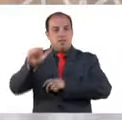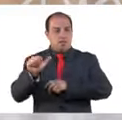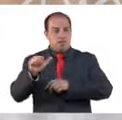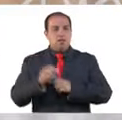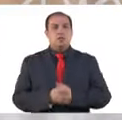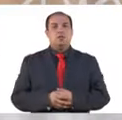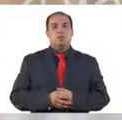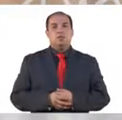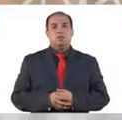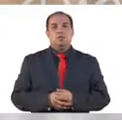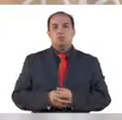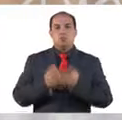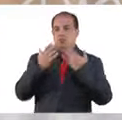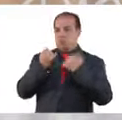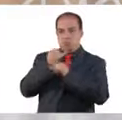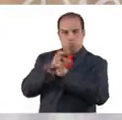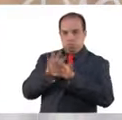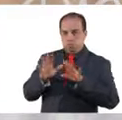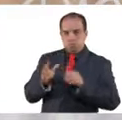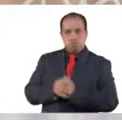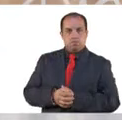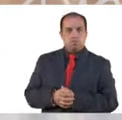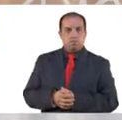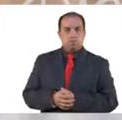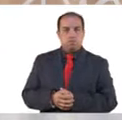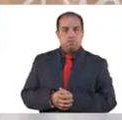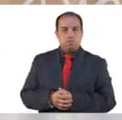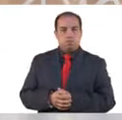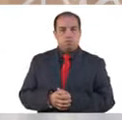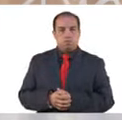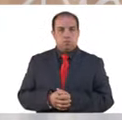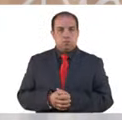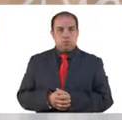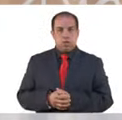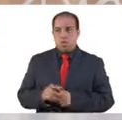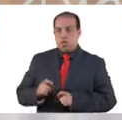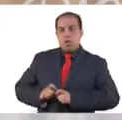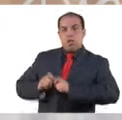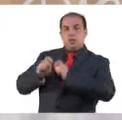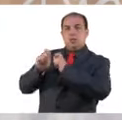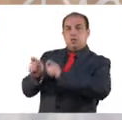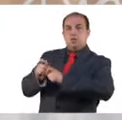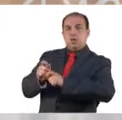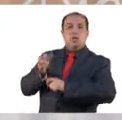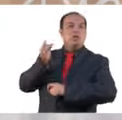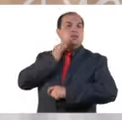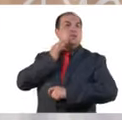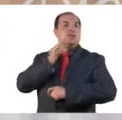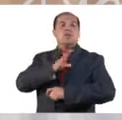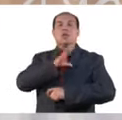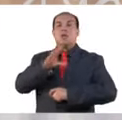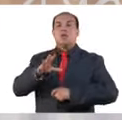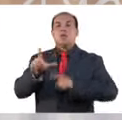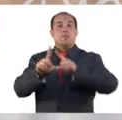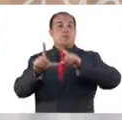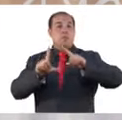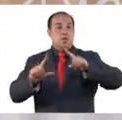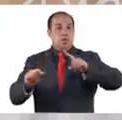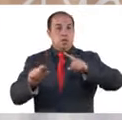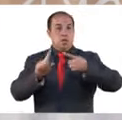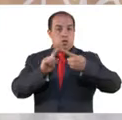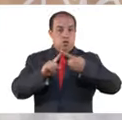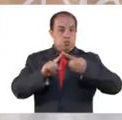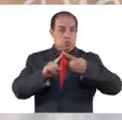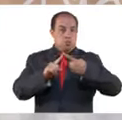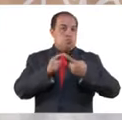No tenemos más información. Sabemos que está en la Fiscalía General de la República una parte que tiene que